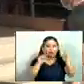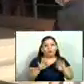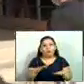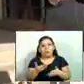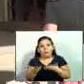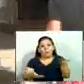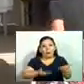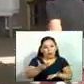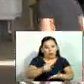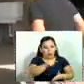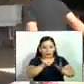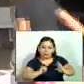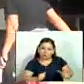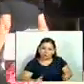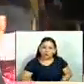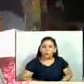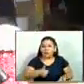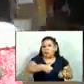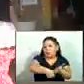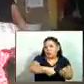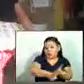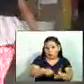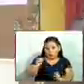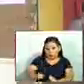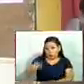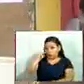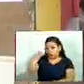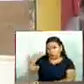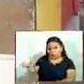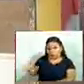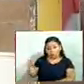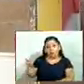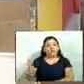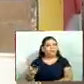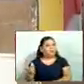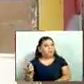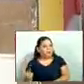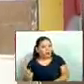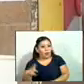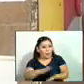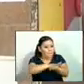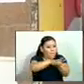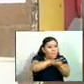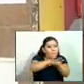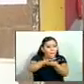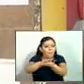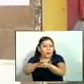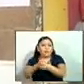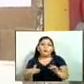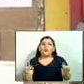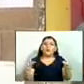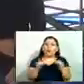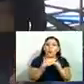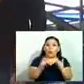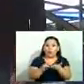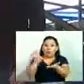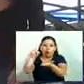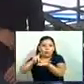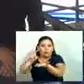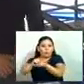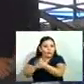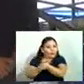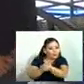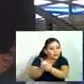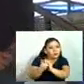solamente el mercado. Entonces, como puedas ver, observar acá, tenemos lo que es la sanitización de pies, tenemos el alcohol gel para que todas las